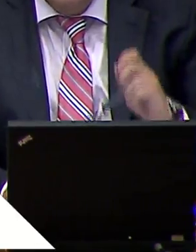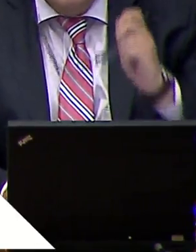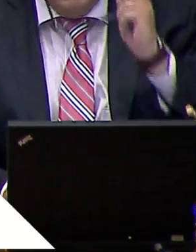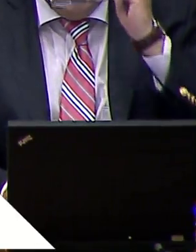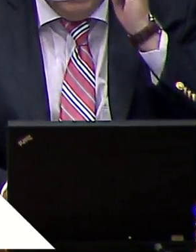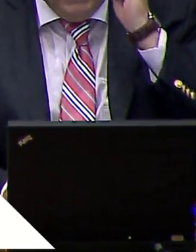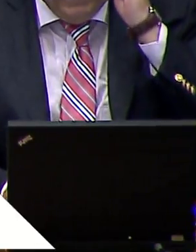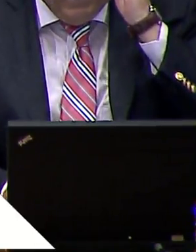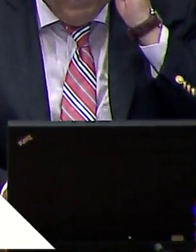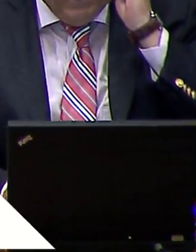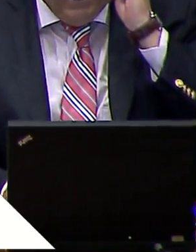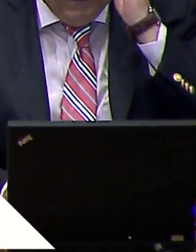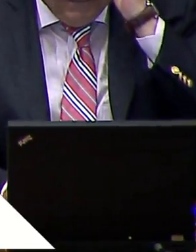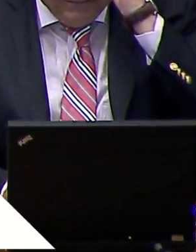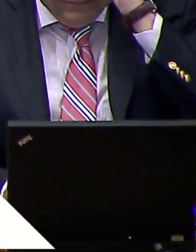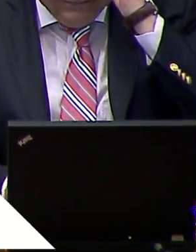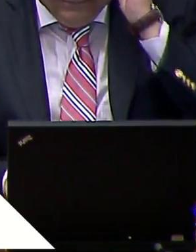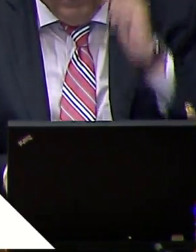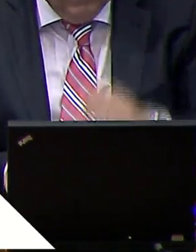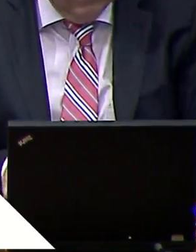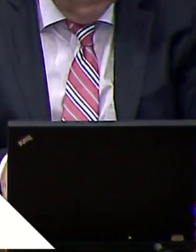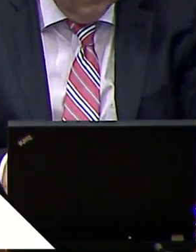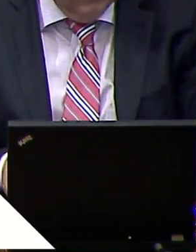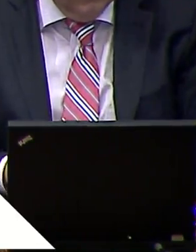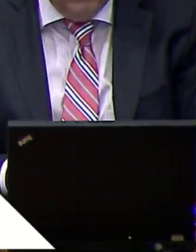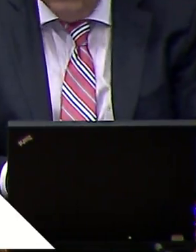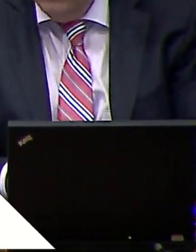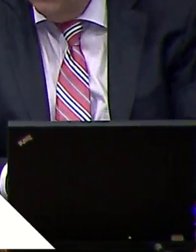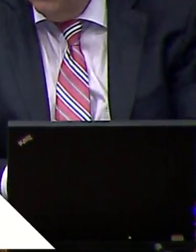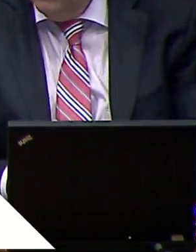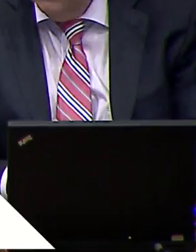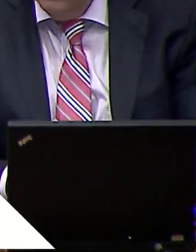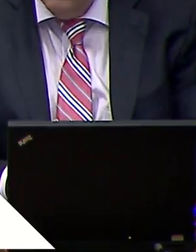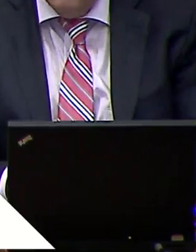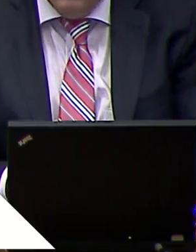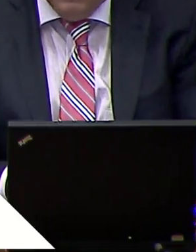me parece oportuno las democracias también tienen derechos de embajadores